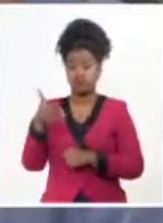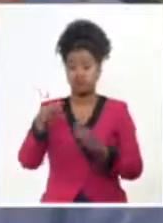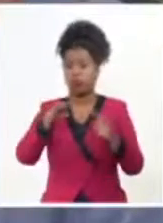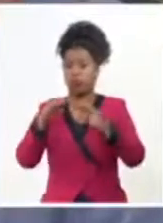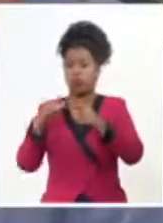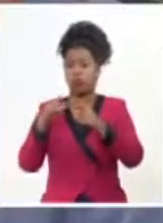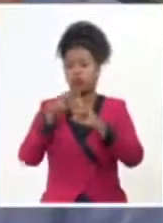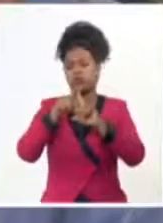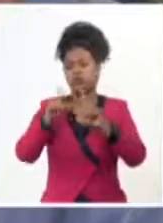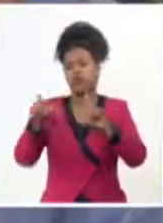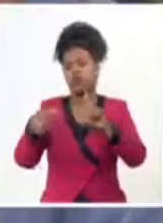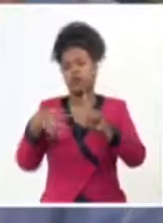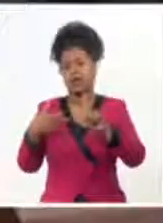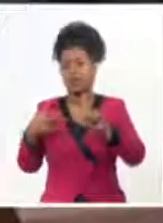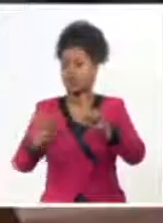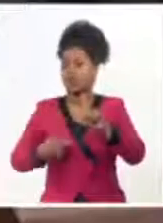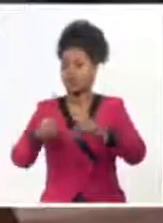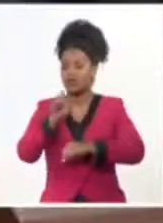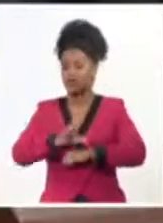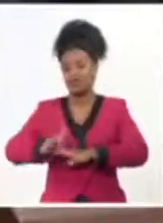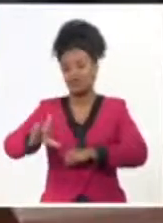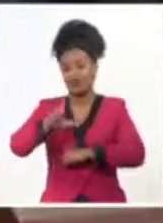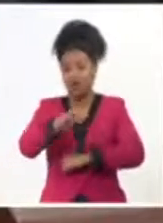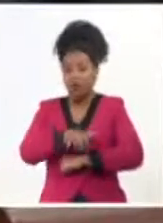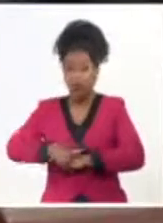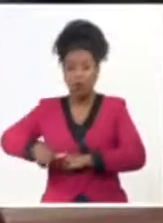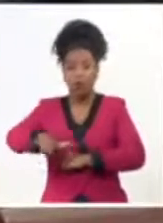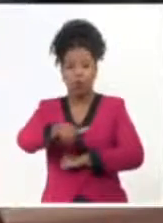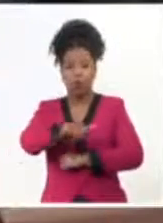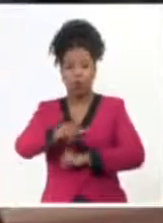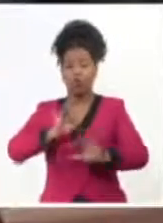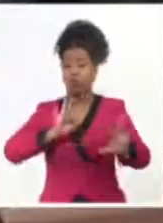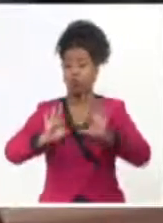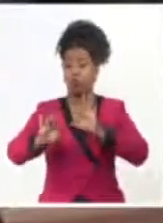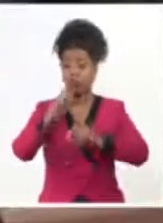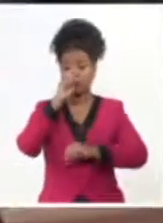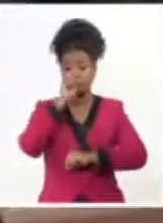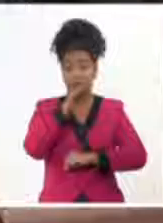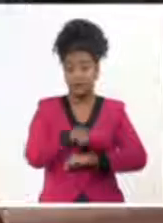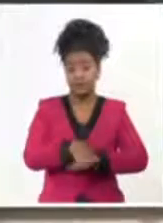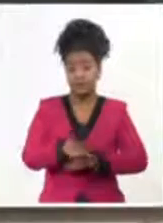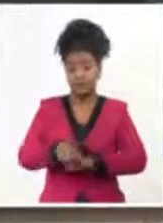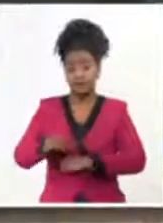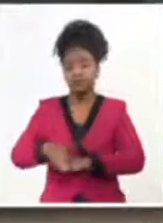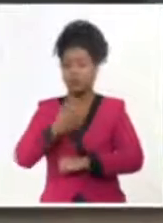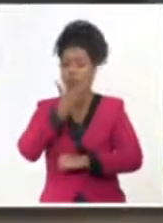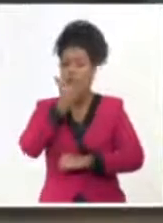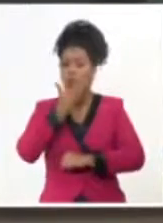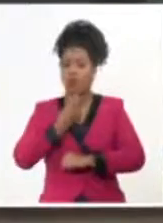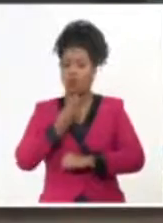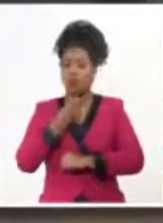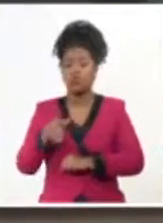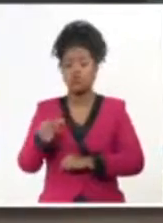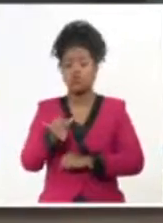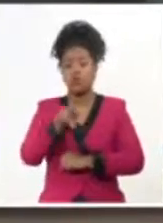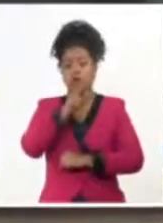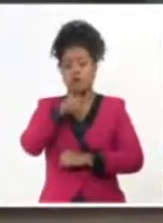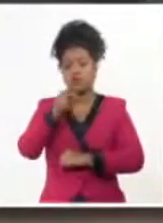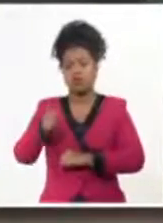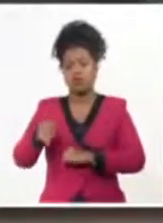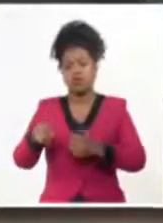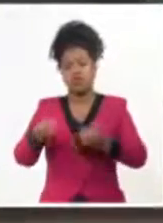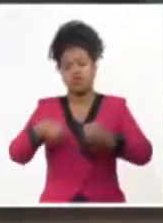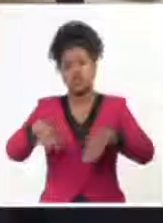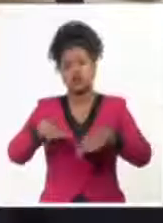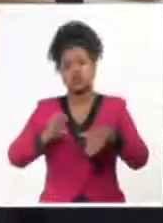las garantías a los derechos sociales, la protección integral de niños, niñas y adolescentes, así como a las personas en situación